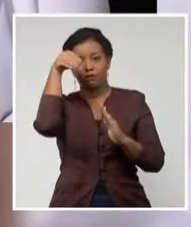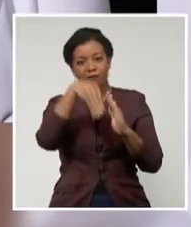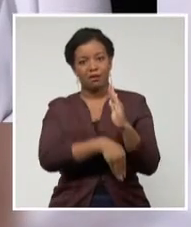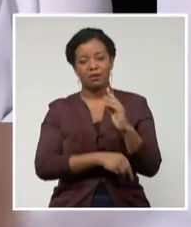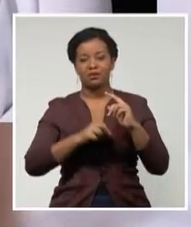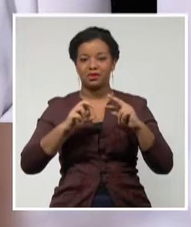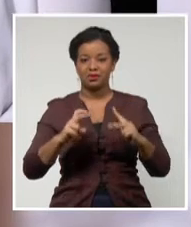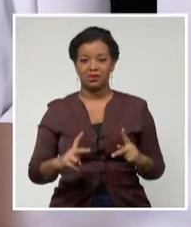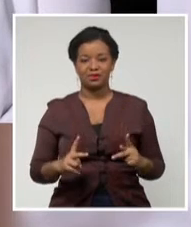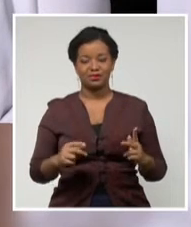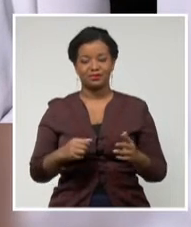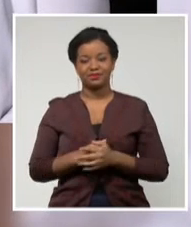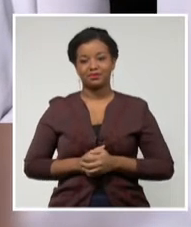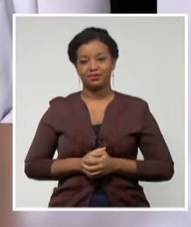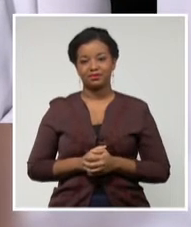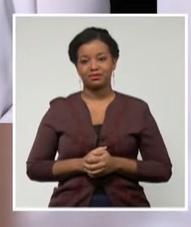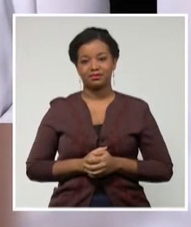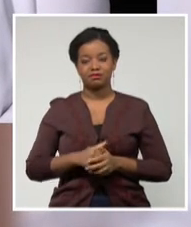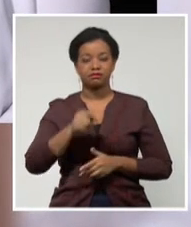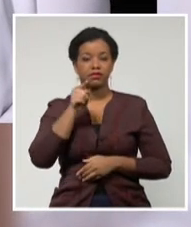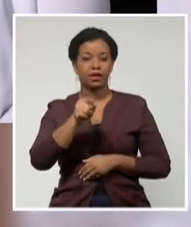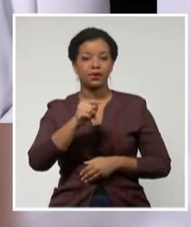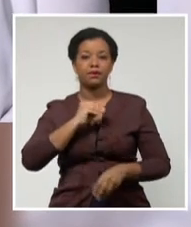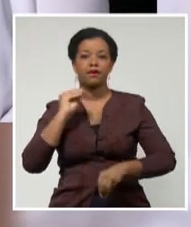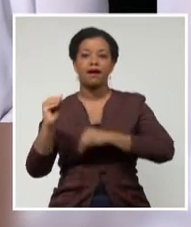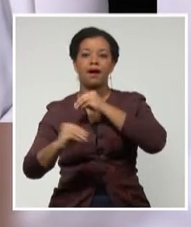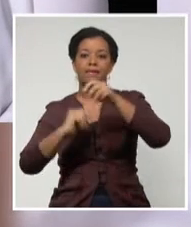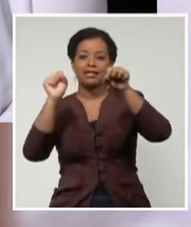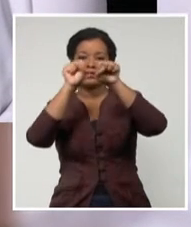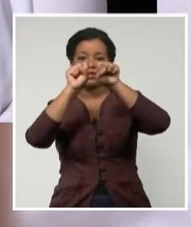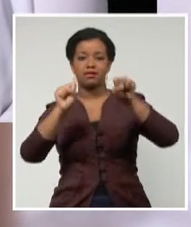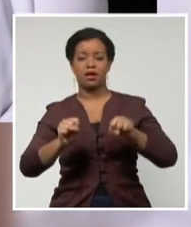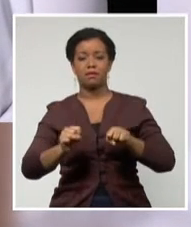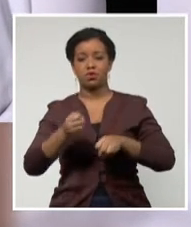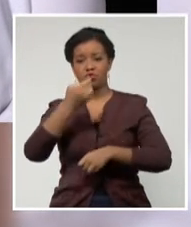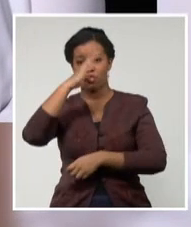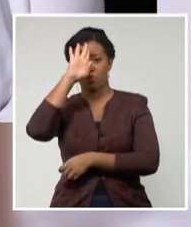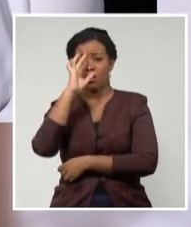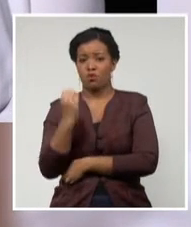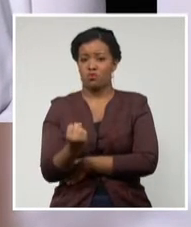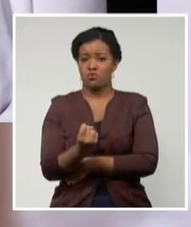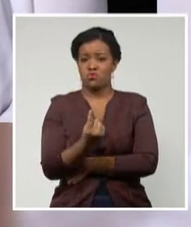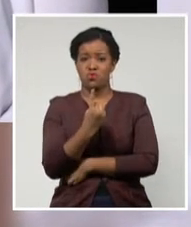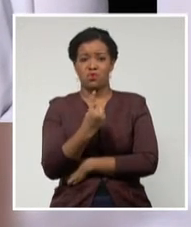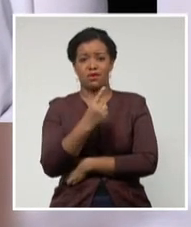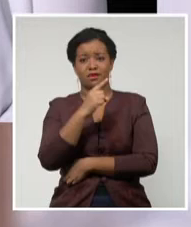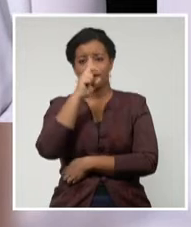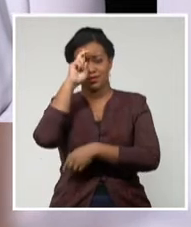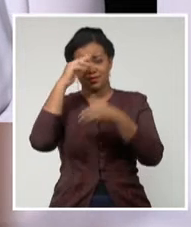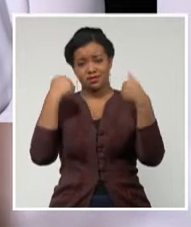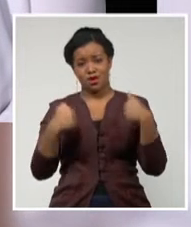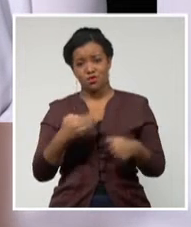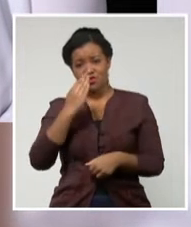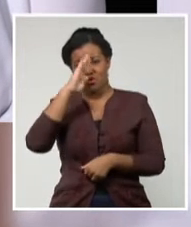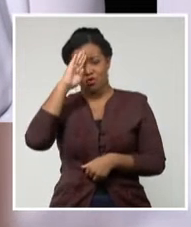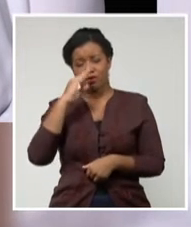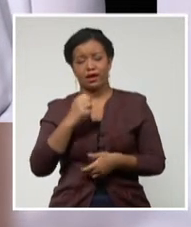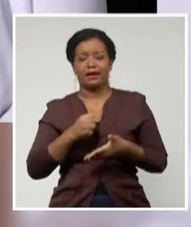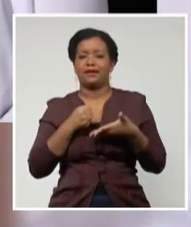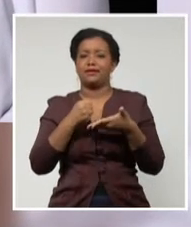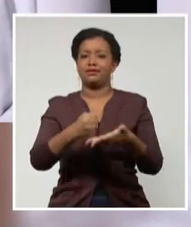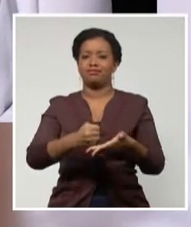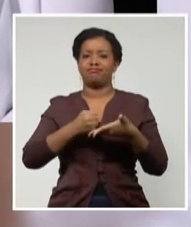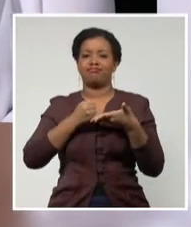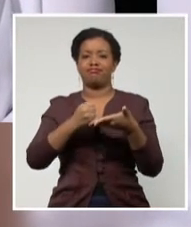Ellos estaban cambiando a un sistema único de salud en el que Cuba estaba también brindando todos los aportes, el conocimiento